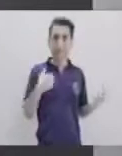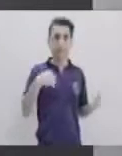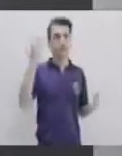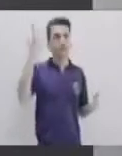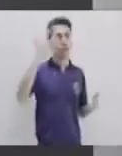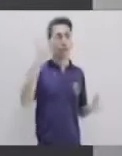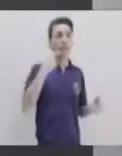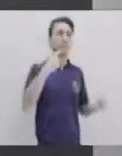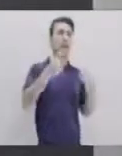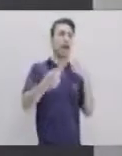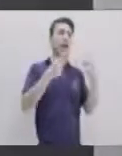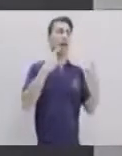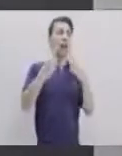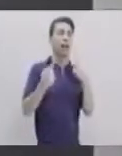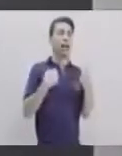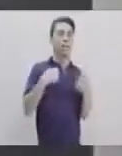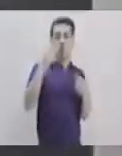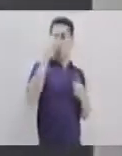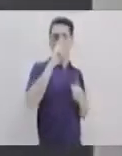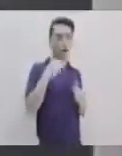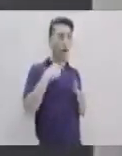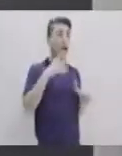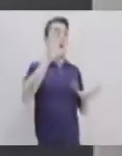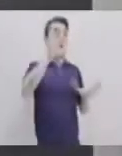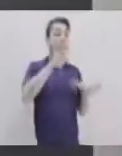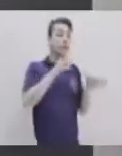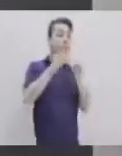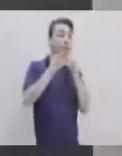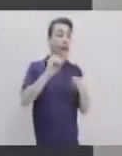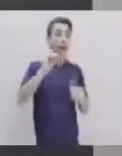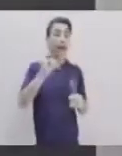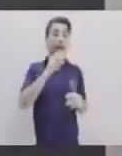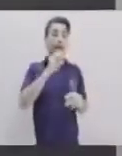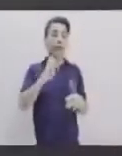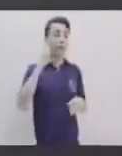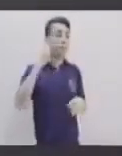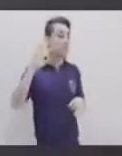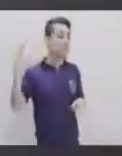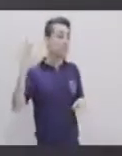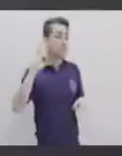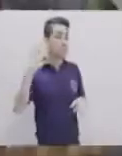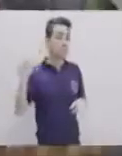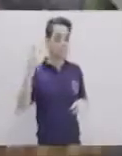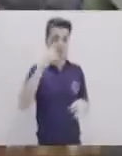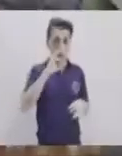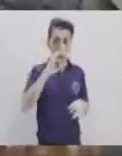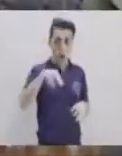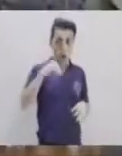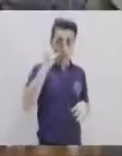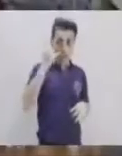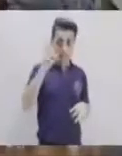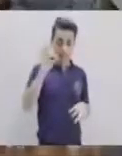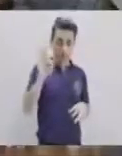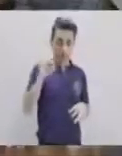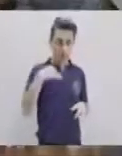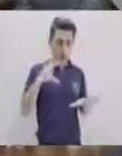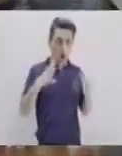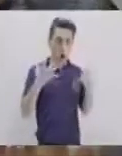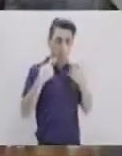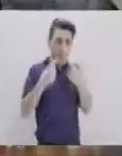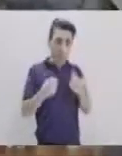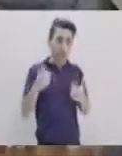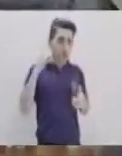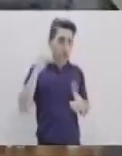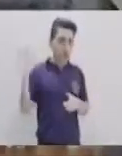diario y nunca le tenemos que explicar a alguien, mira, esto es el sonido. Y entonces, ¿cómo decimos que es el